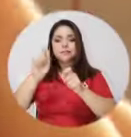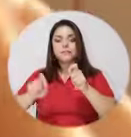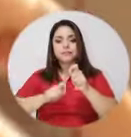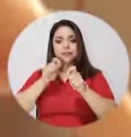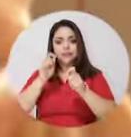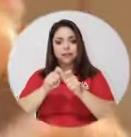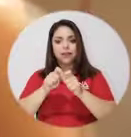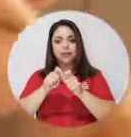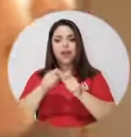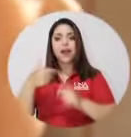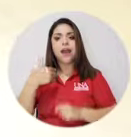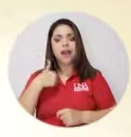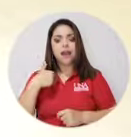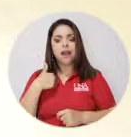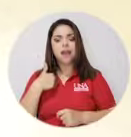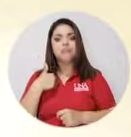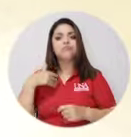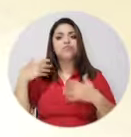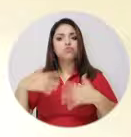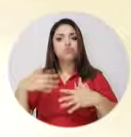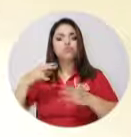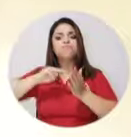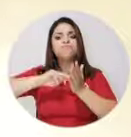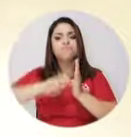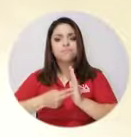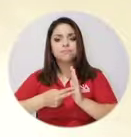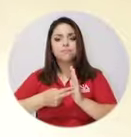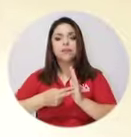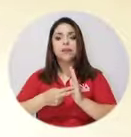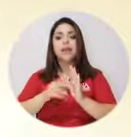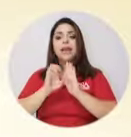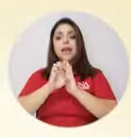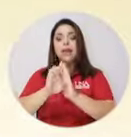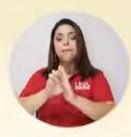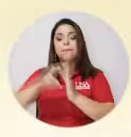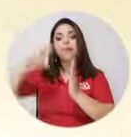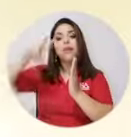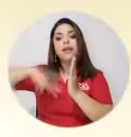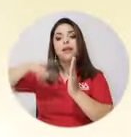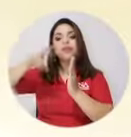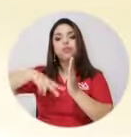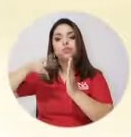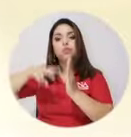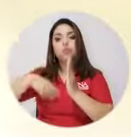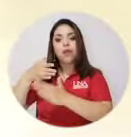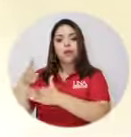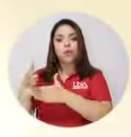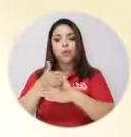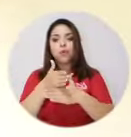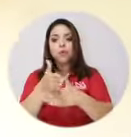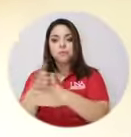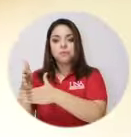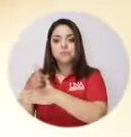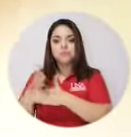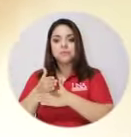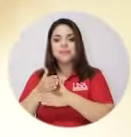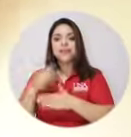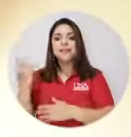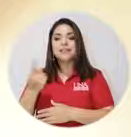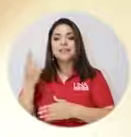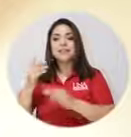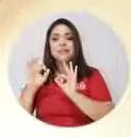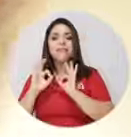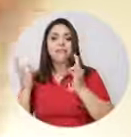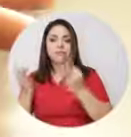áreas específicas que ha encontrado tener un poder significativo es lo que se conoce como la lectura compartida,